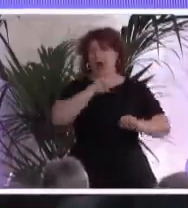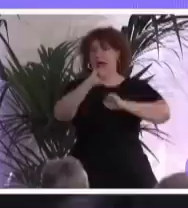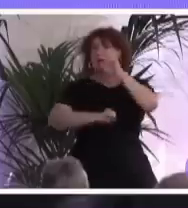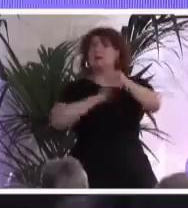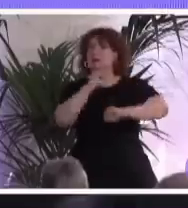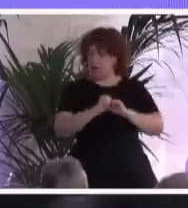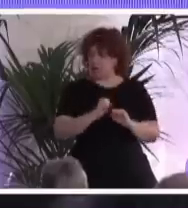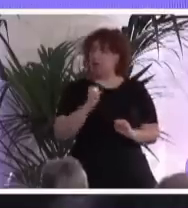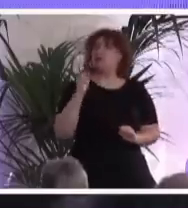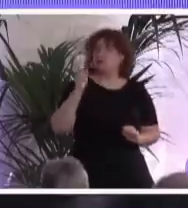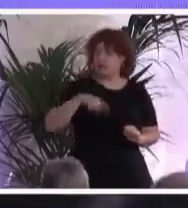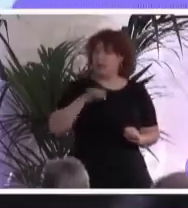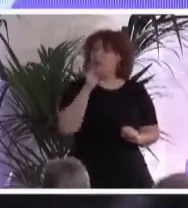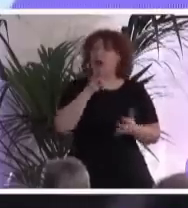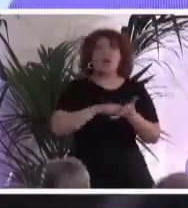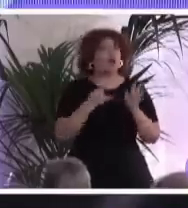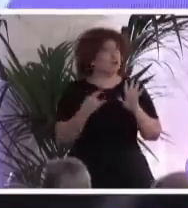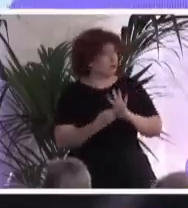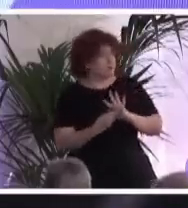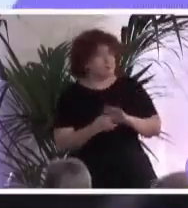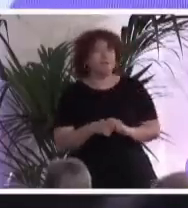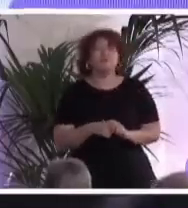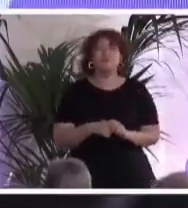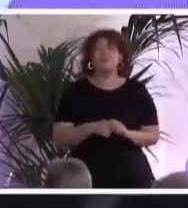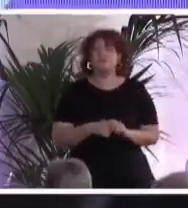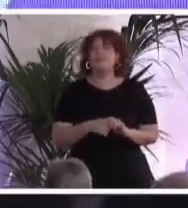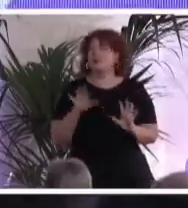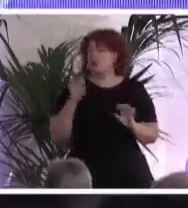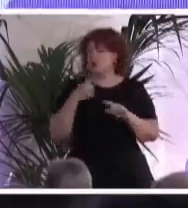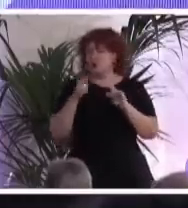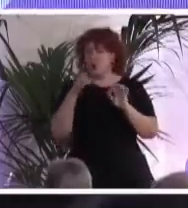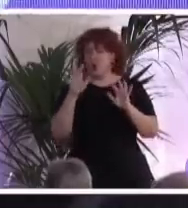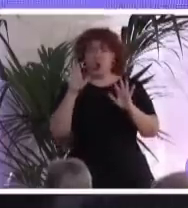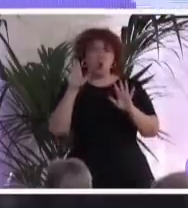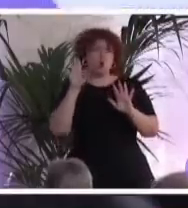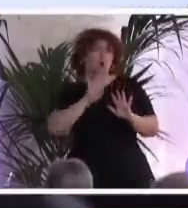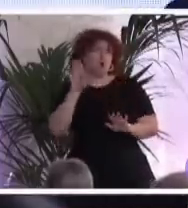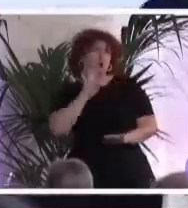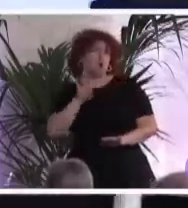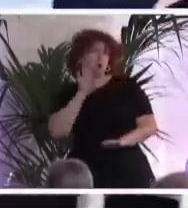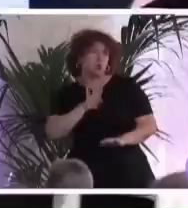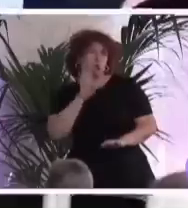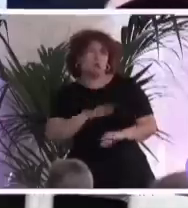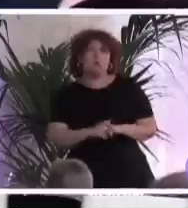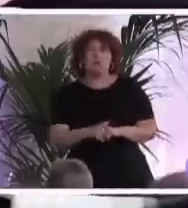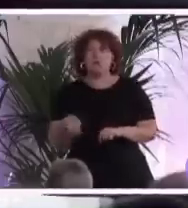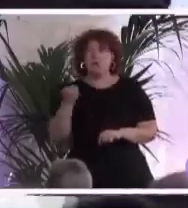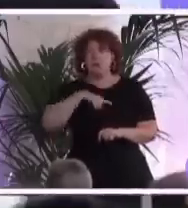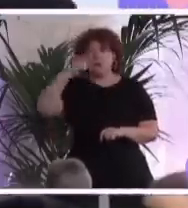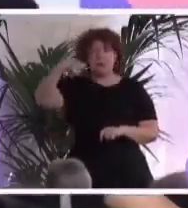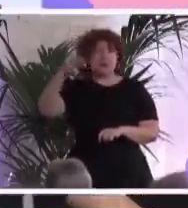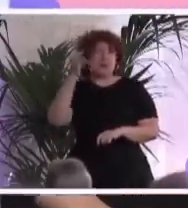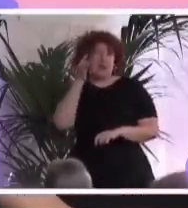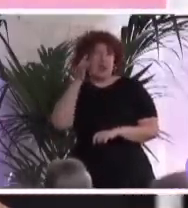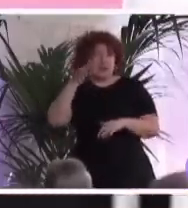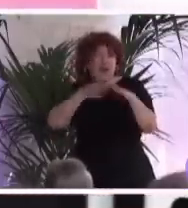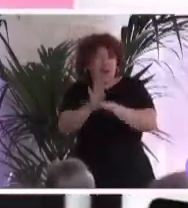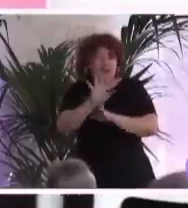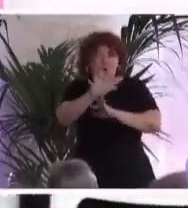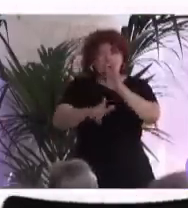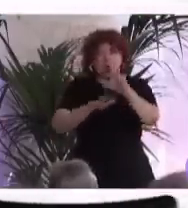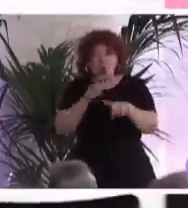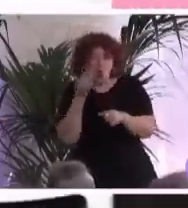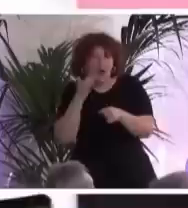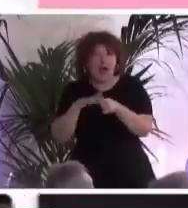también sin resolver habría cosas turbias como unas cremas que roba una presidenta y la derecha